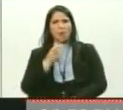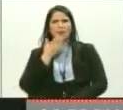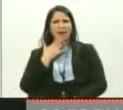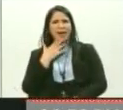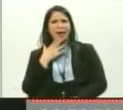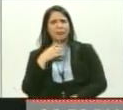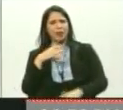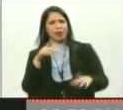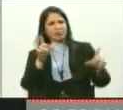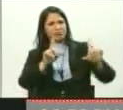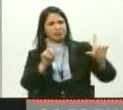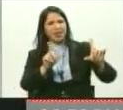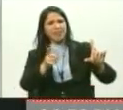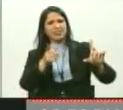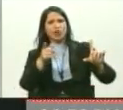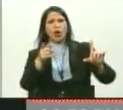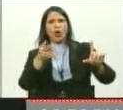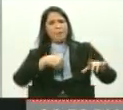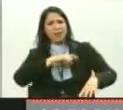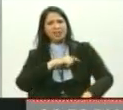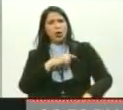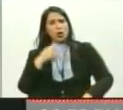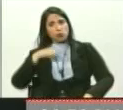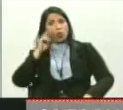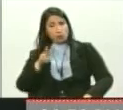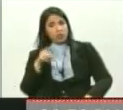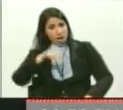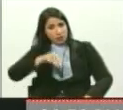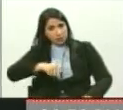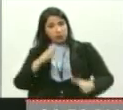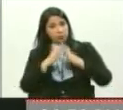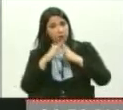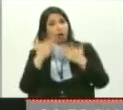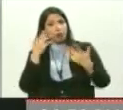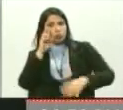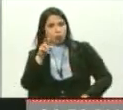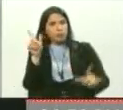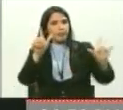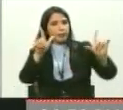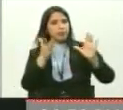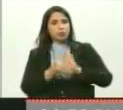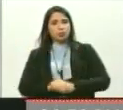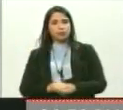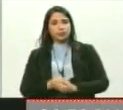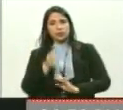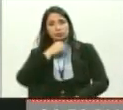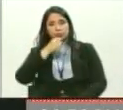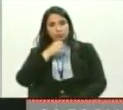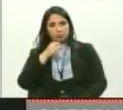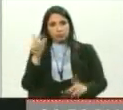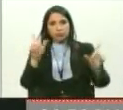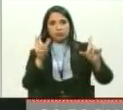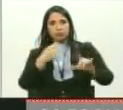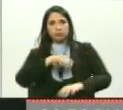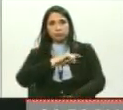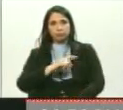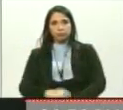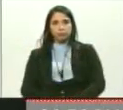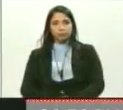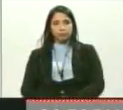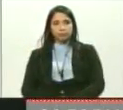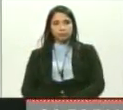televisión española en estos días que sacó, yo lo vi en vivo aquí en televisión, el noticiero de la televisión española, de